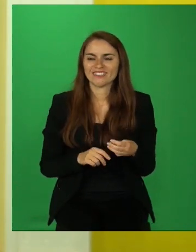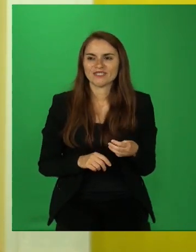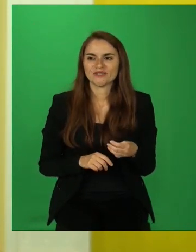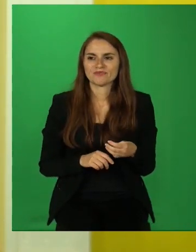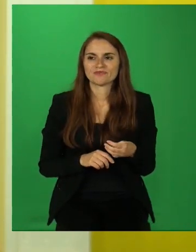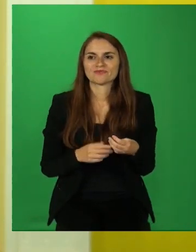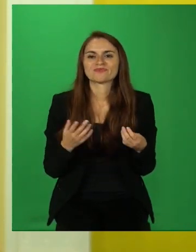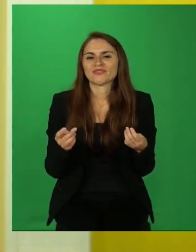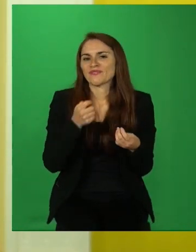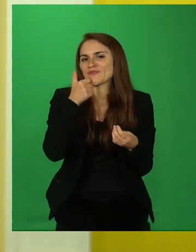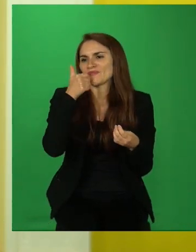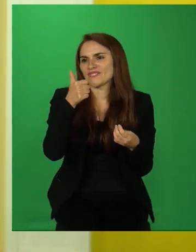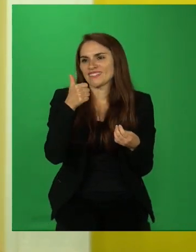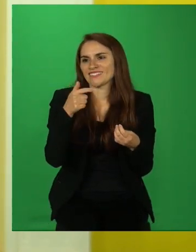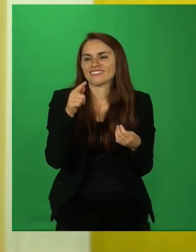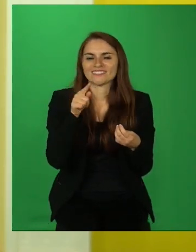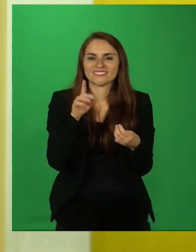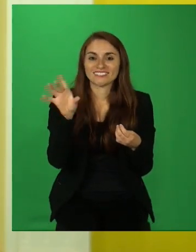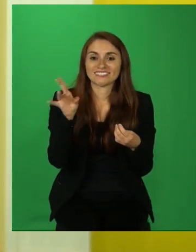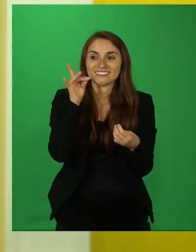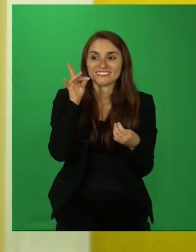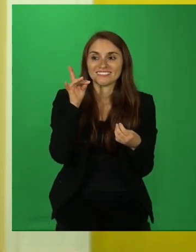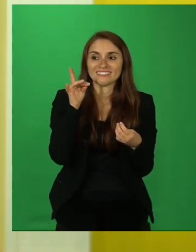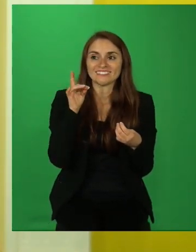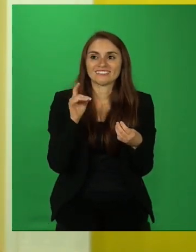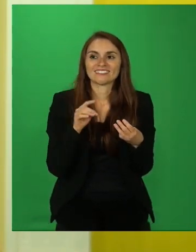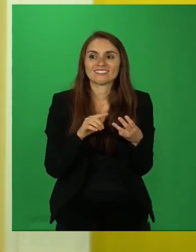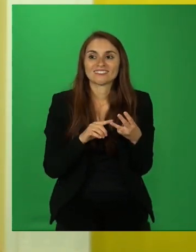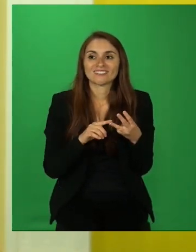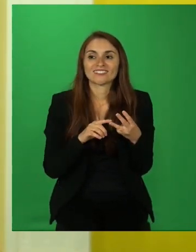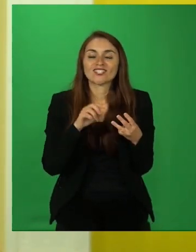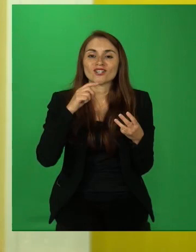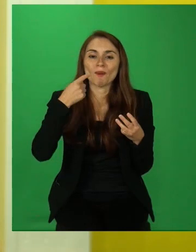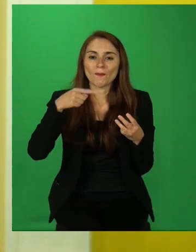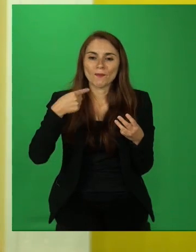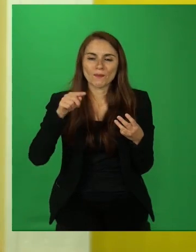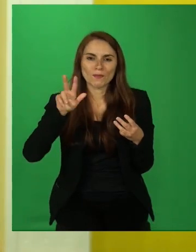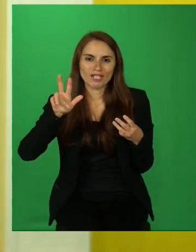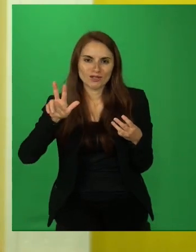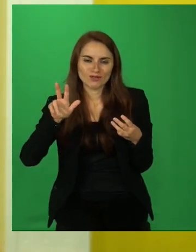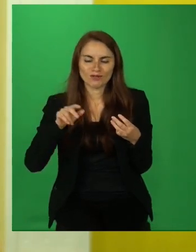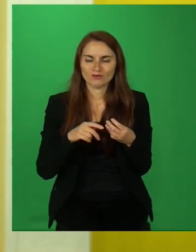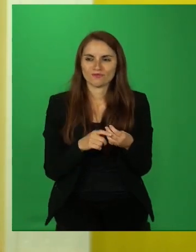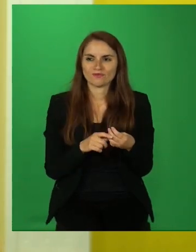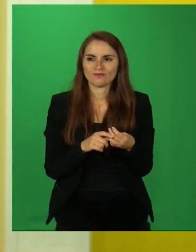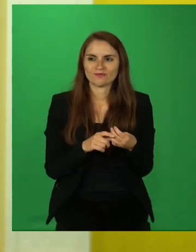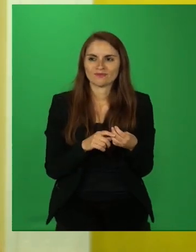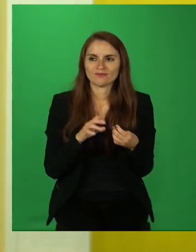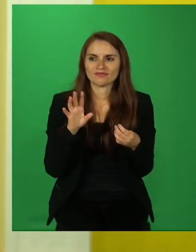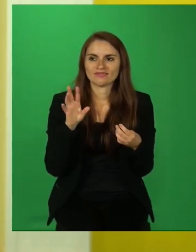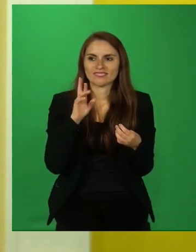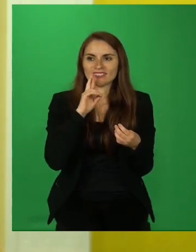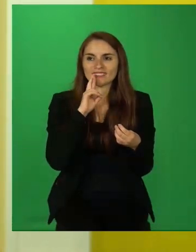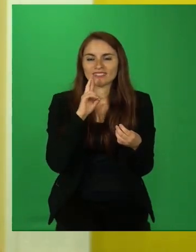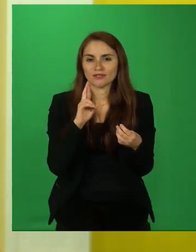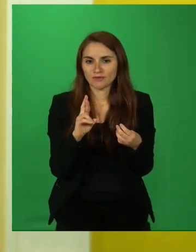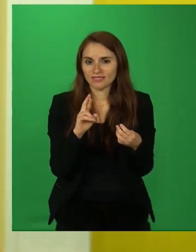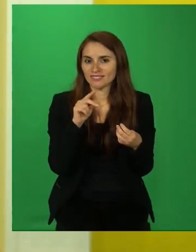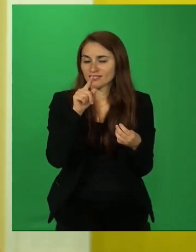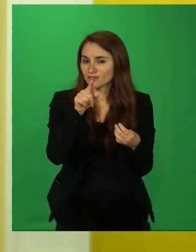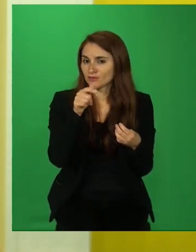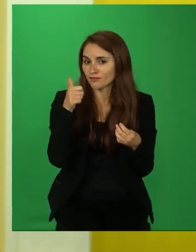bien en este caso no es cierto tenemos que es 8 negativo por lo tanto si